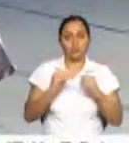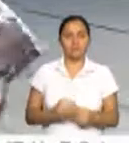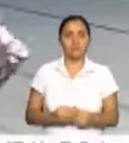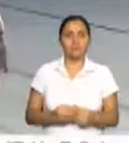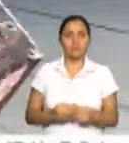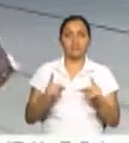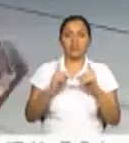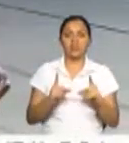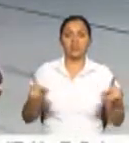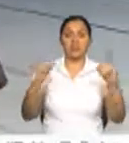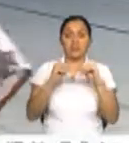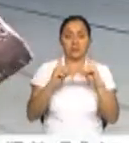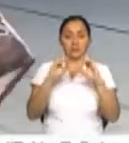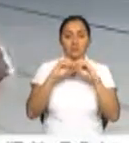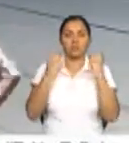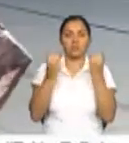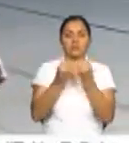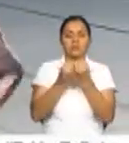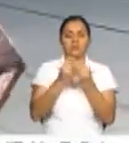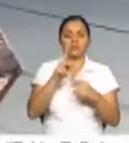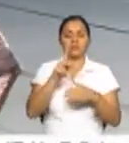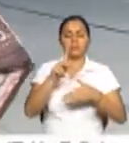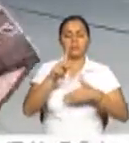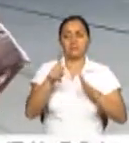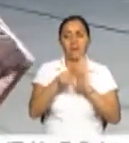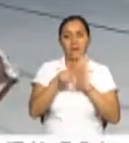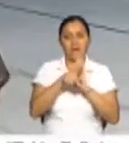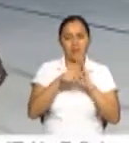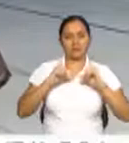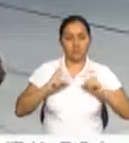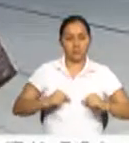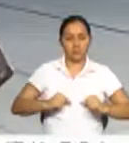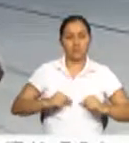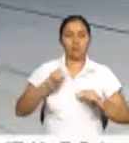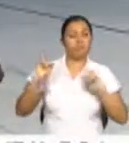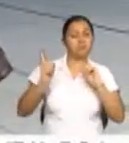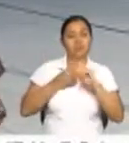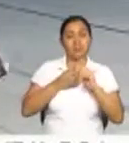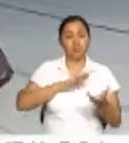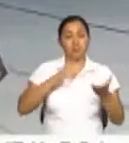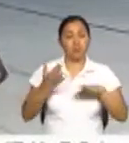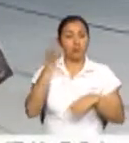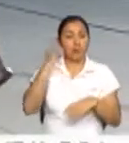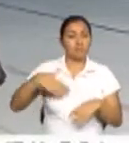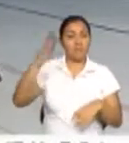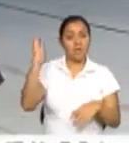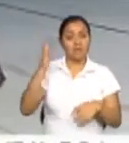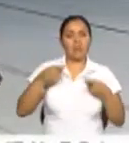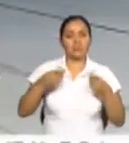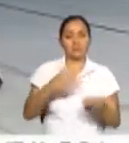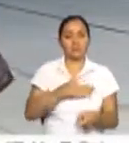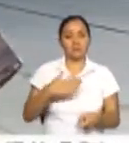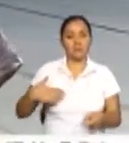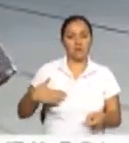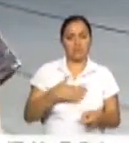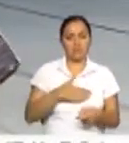Según datos de la Organización Panamericana de la Salud, en el Ecuador la primera causa de muerte es el cáncer de mama con un